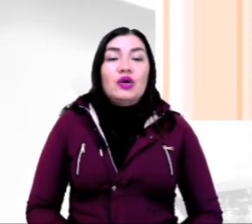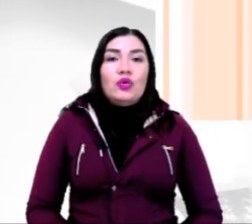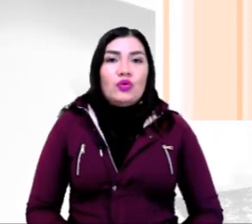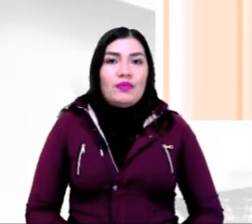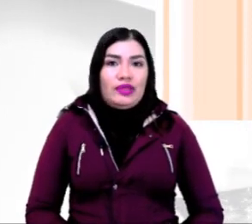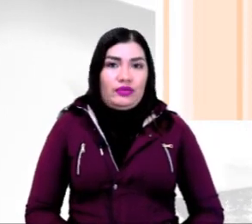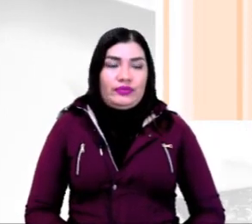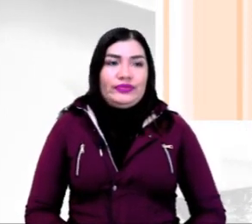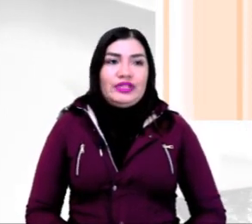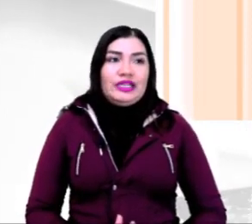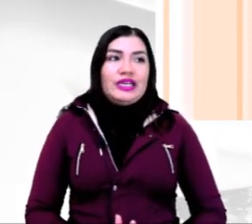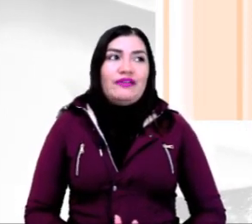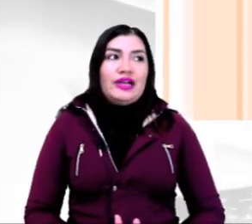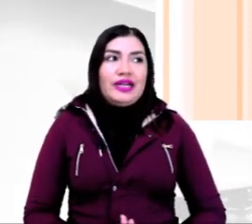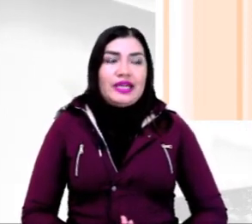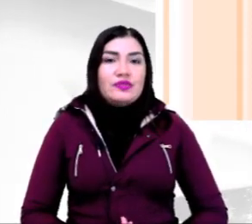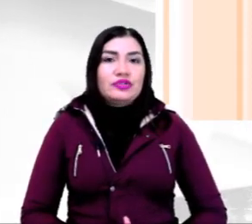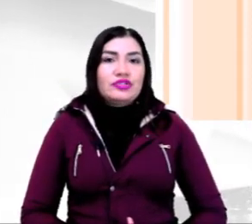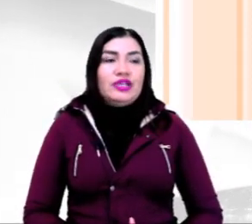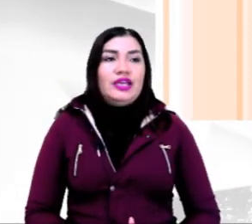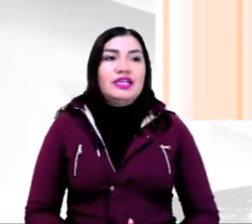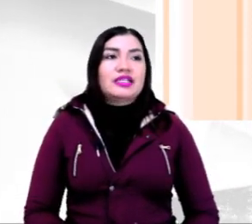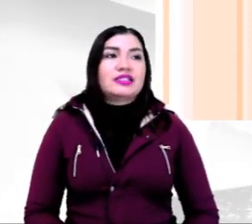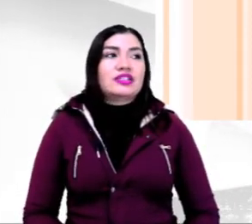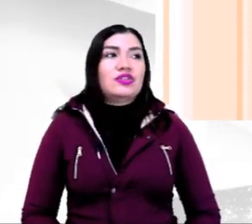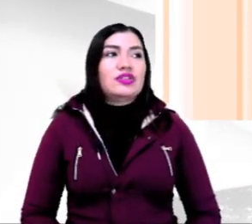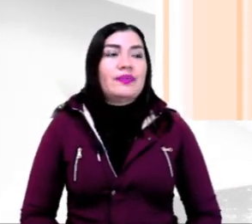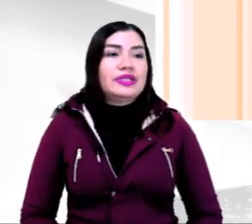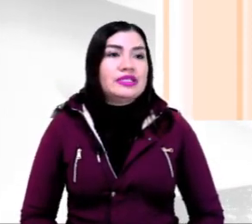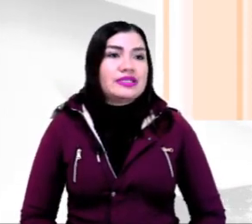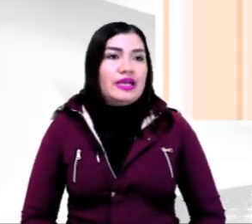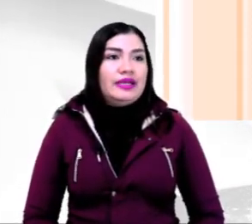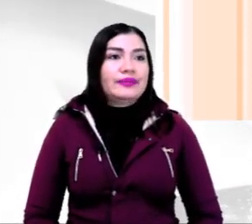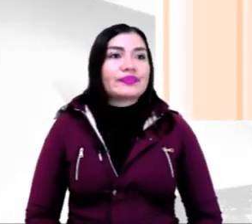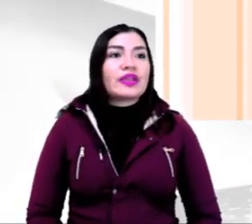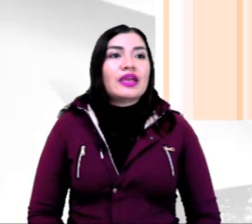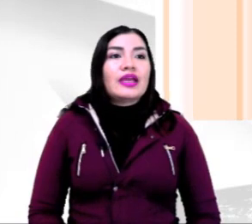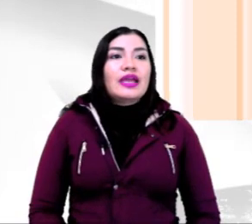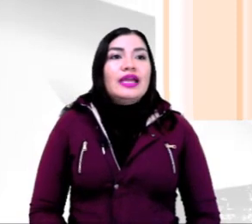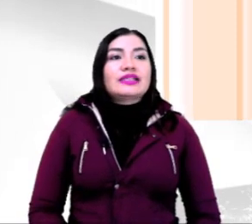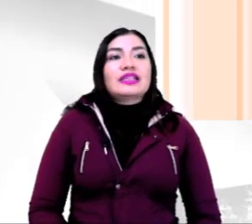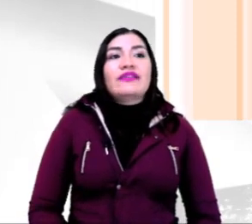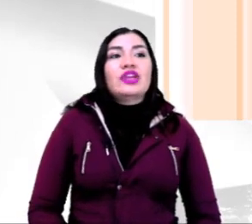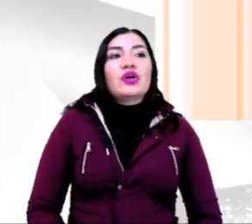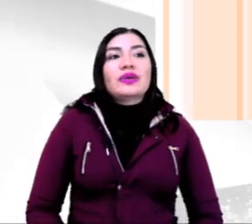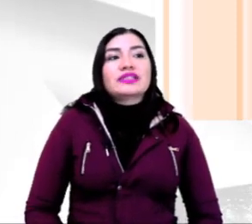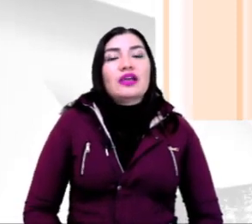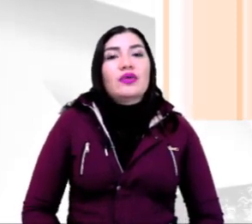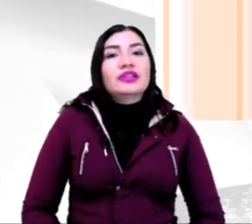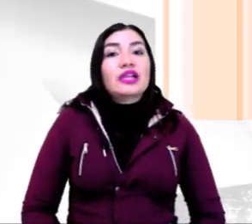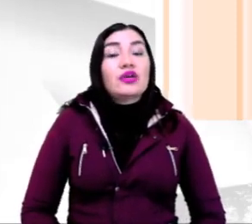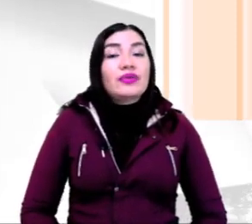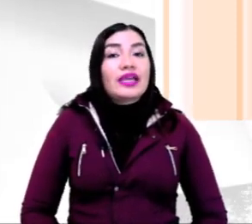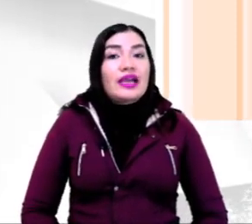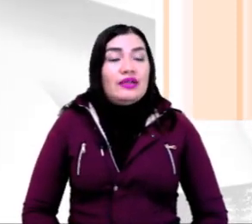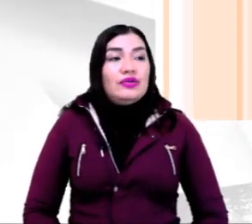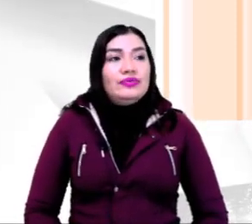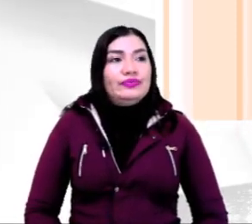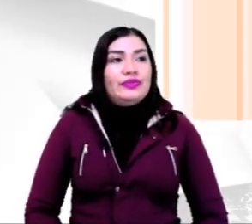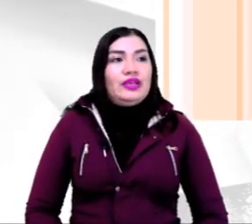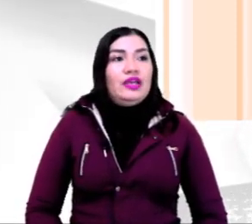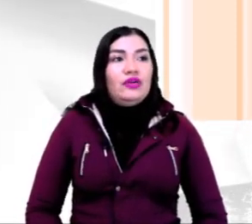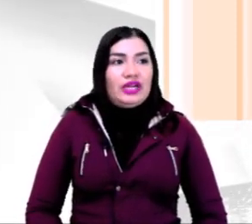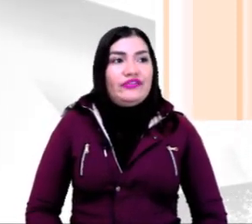tropical húmedo, del que hablaremos en esta sesión de aprendizaje. Este bioma se encuentra